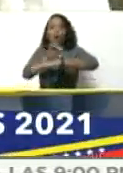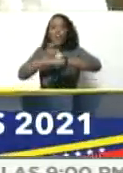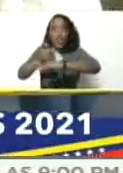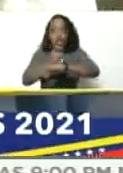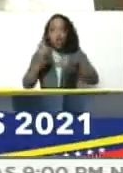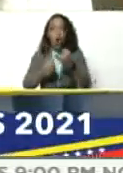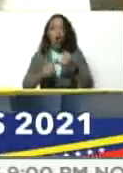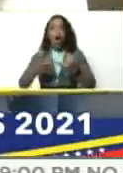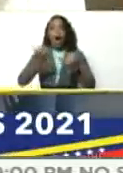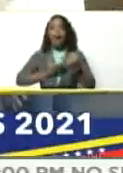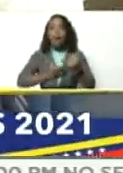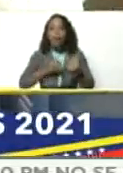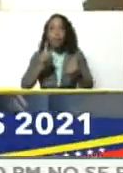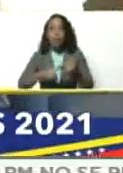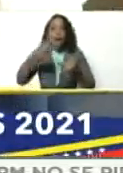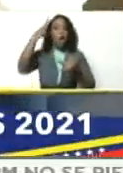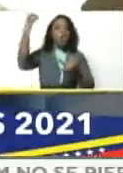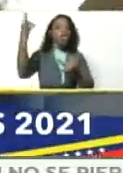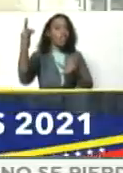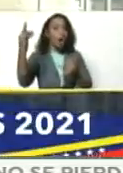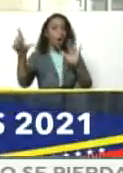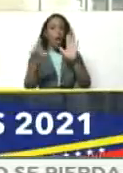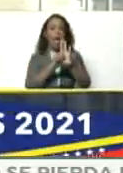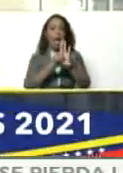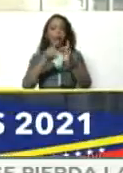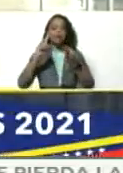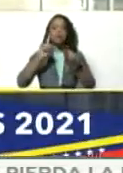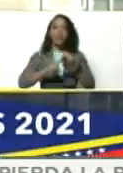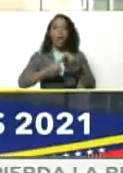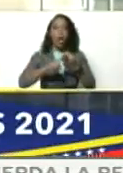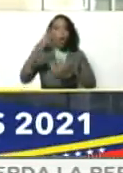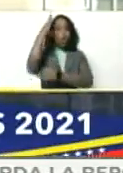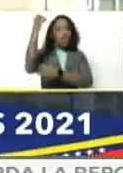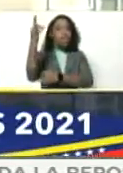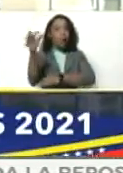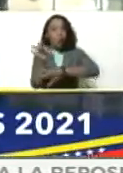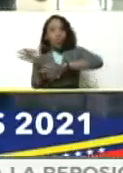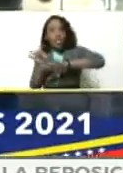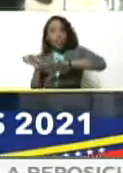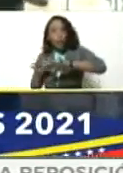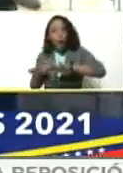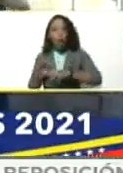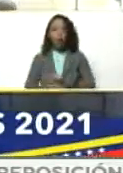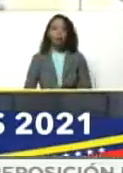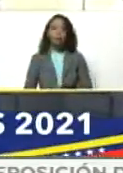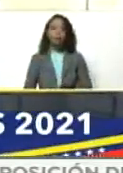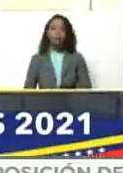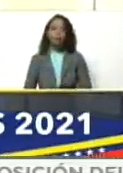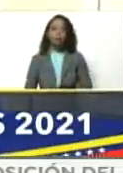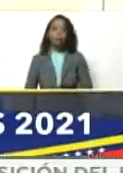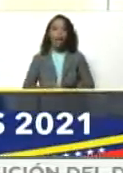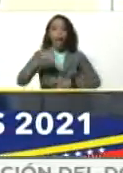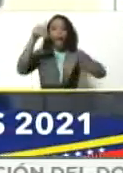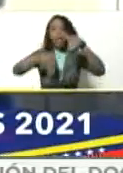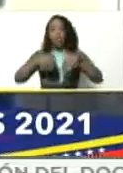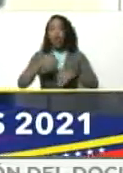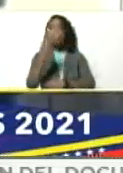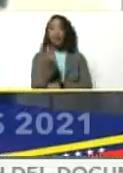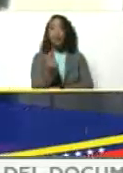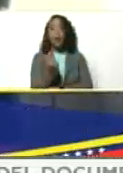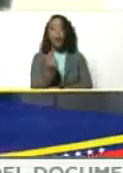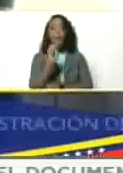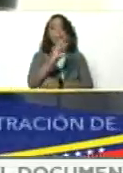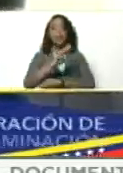gobernaciones, alcaldías, consejos legislativos, consejos municipales. La elección número